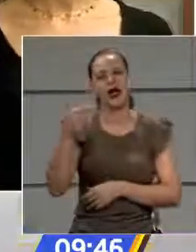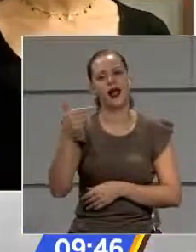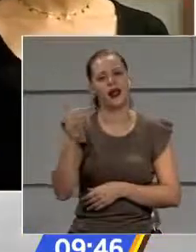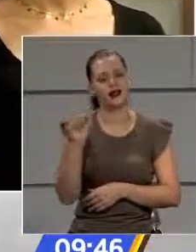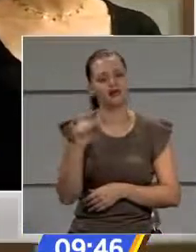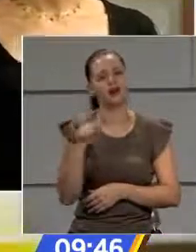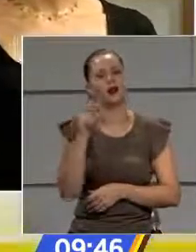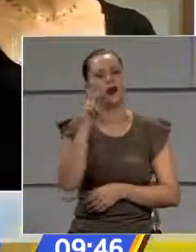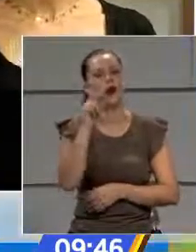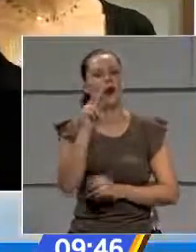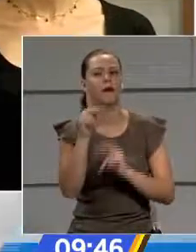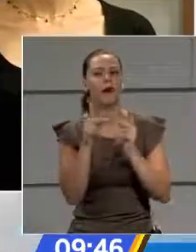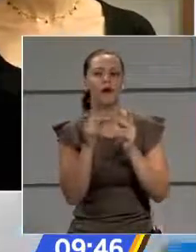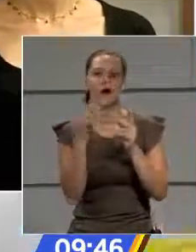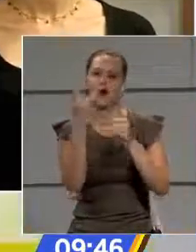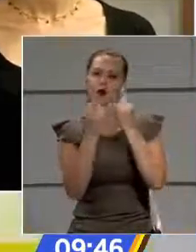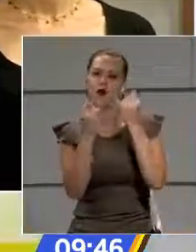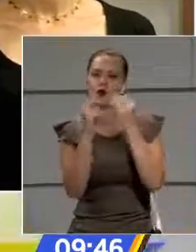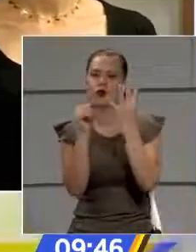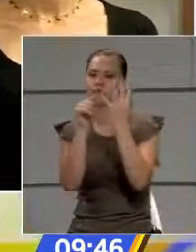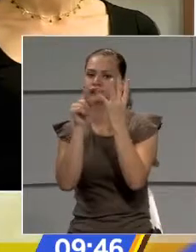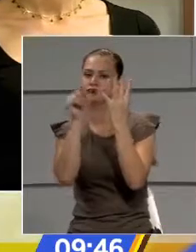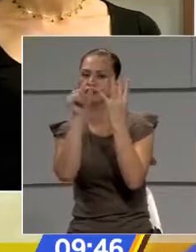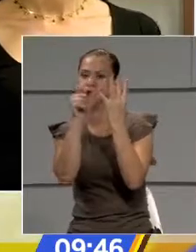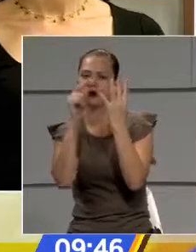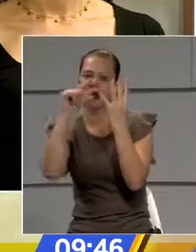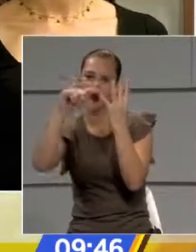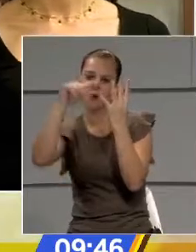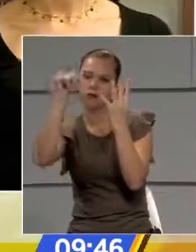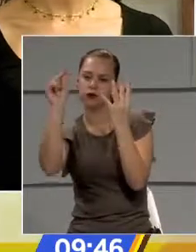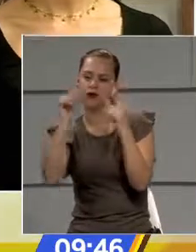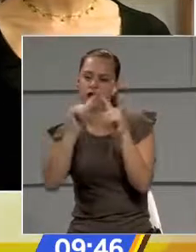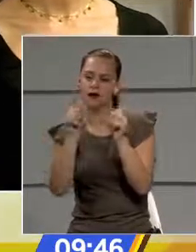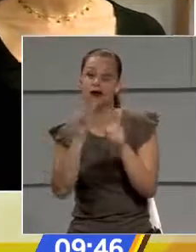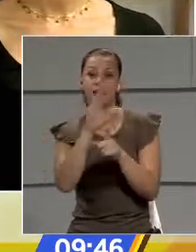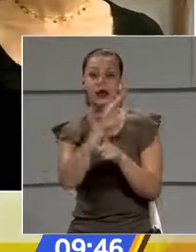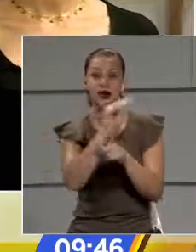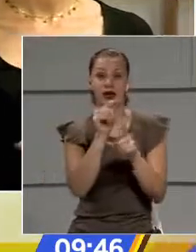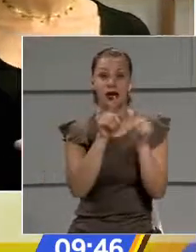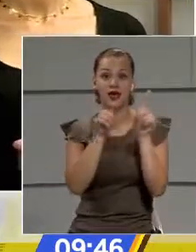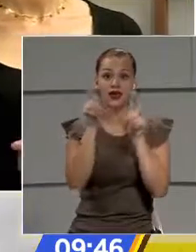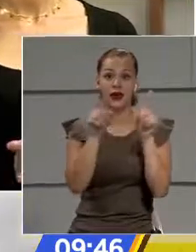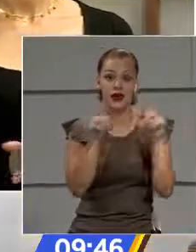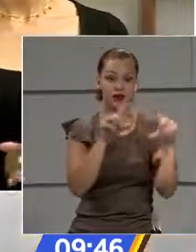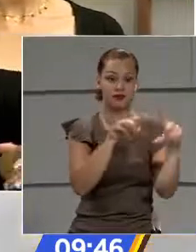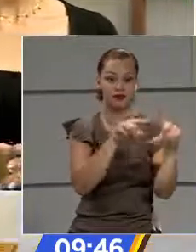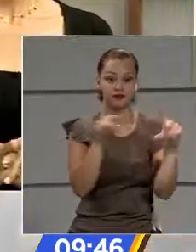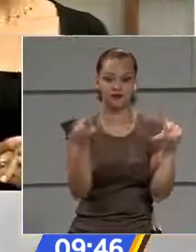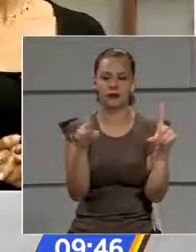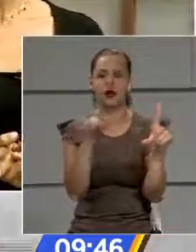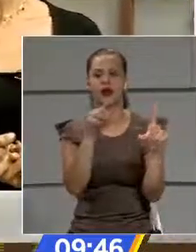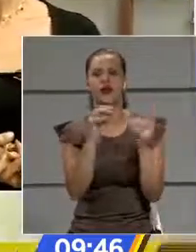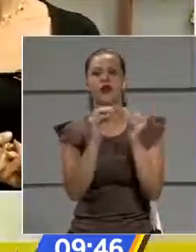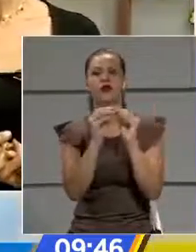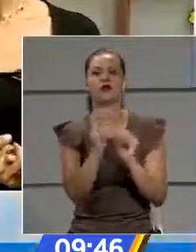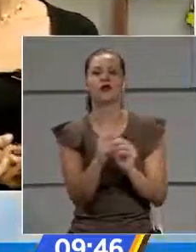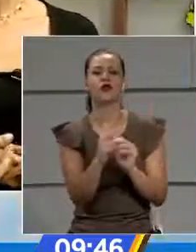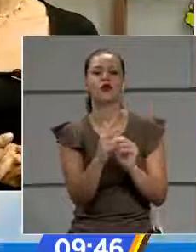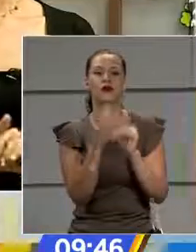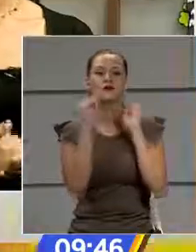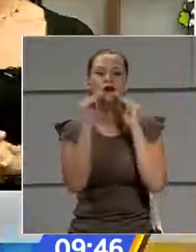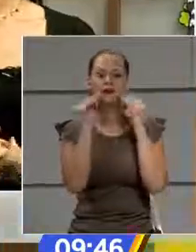Ok, perfecto. Es la última alga marina que es redondita. Y de las estrellas es la que está sonriendo y cerrando